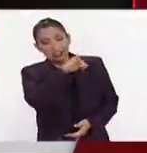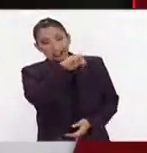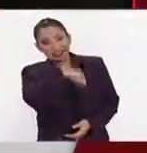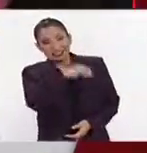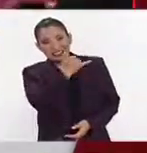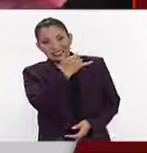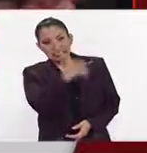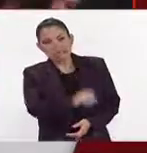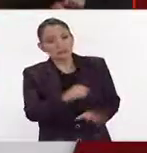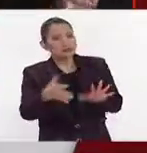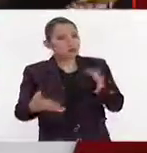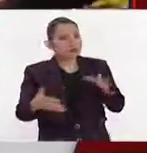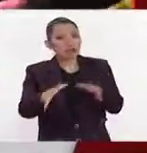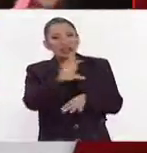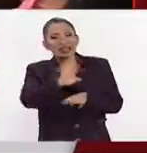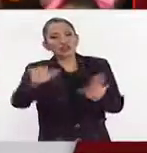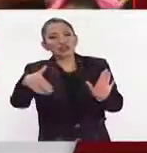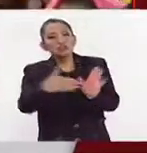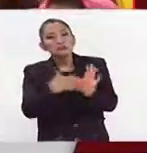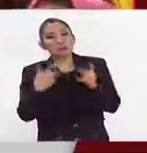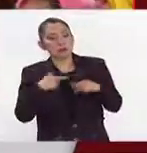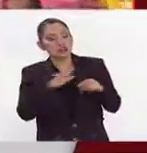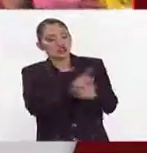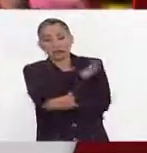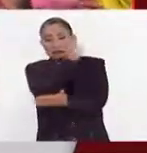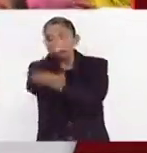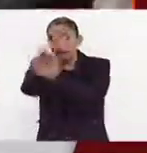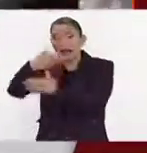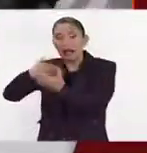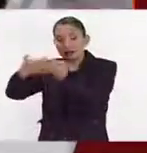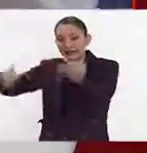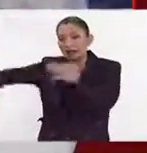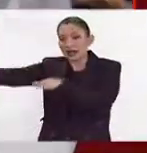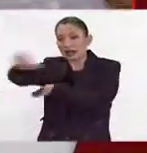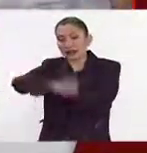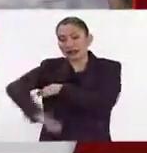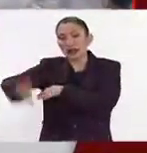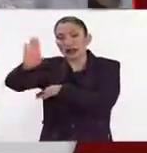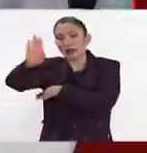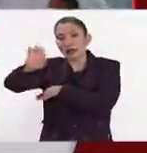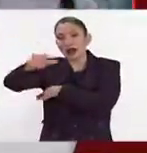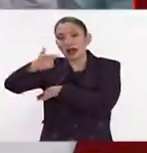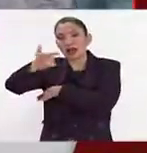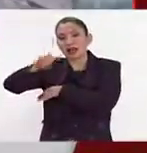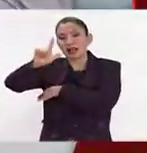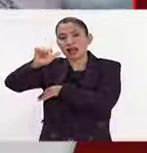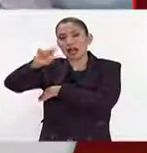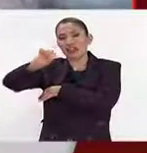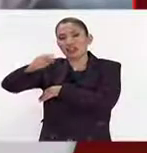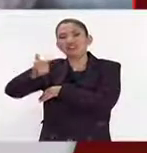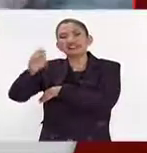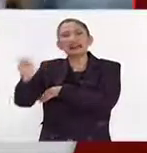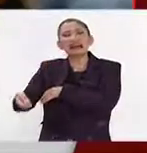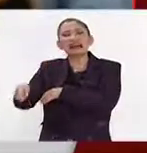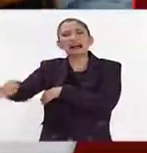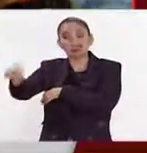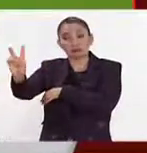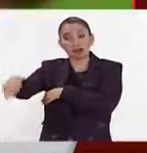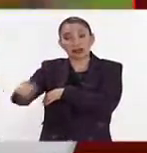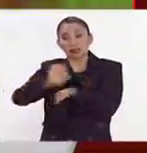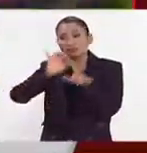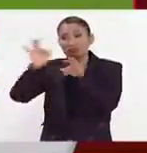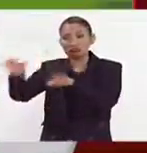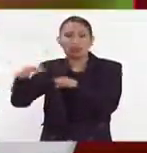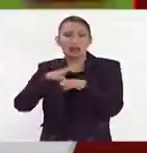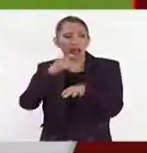puedan. Alrededor de 500,000 refugiados ya han entrado a territorio de Bangladesh, lo que quiere decir que verdaderamente